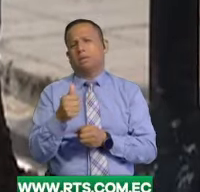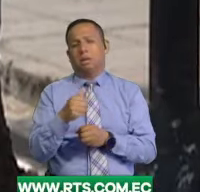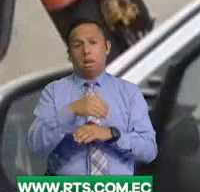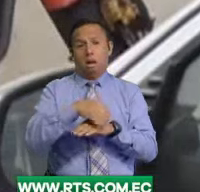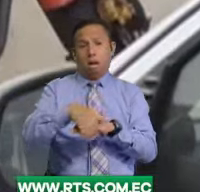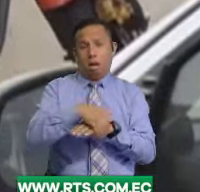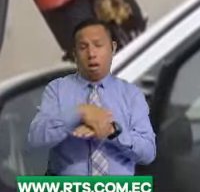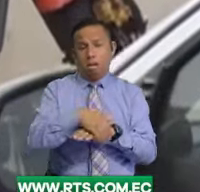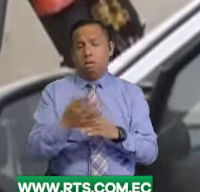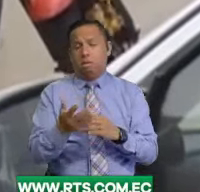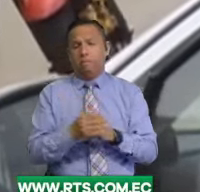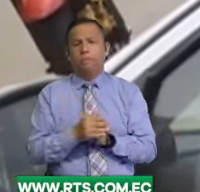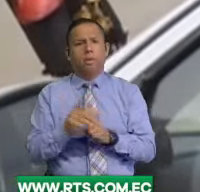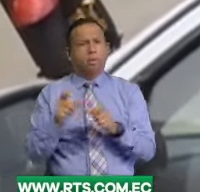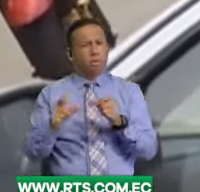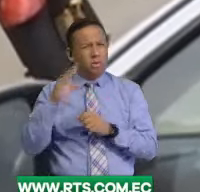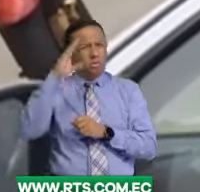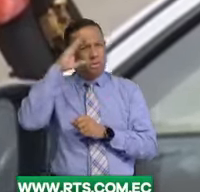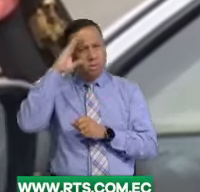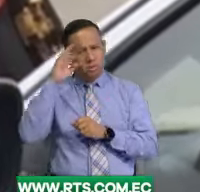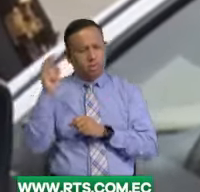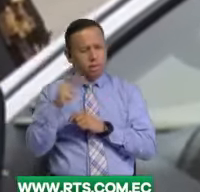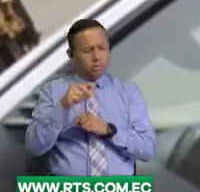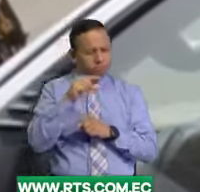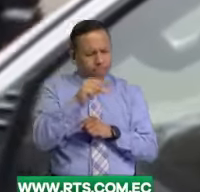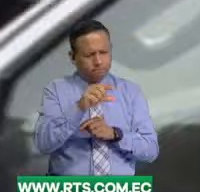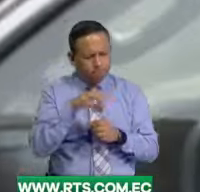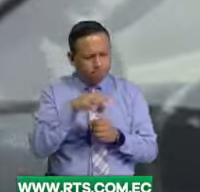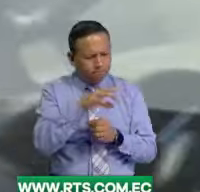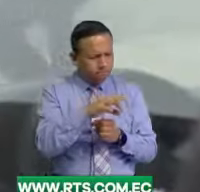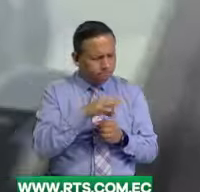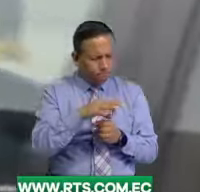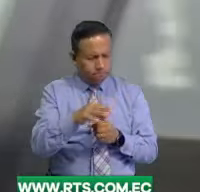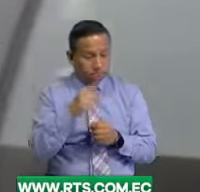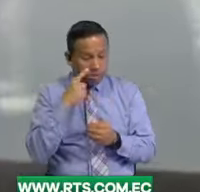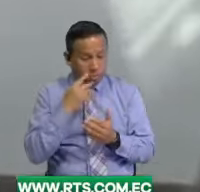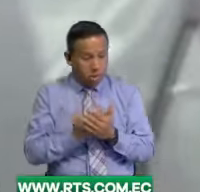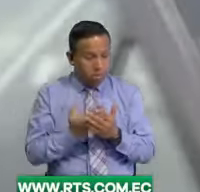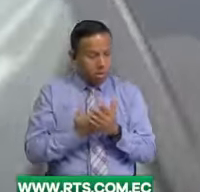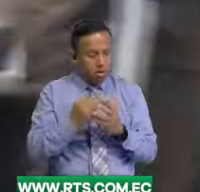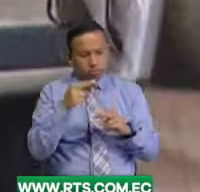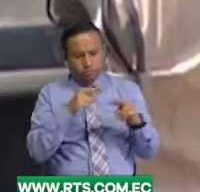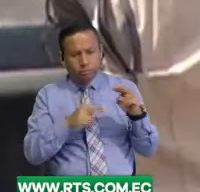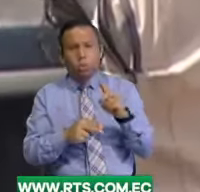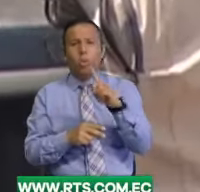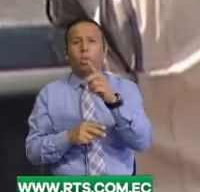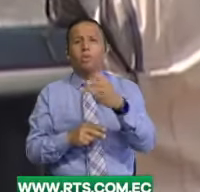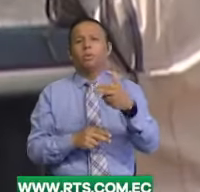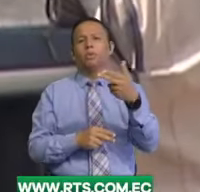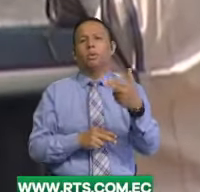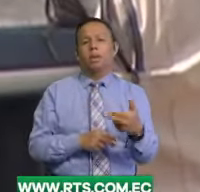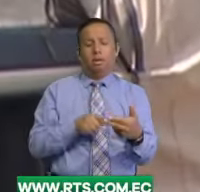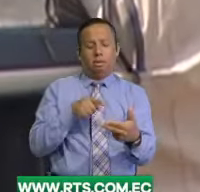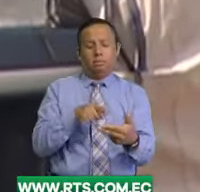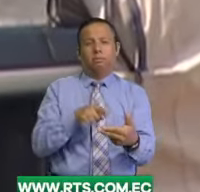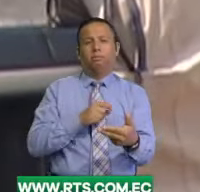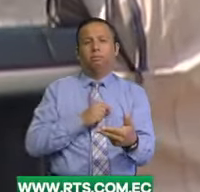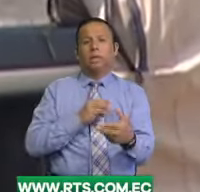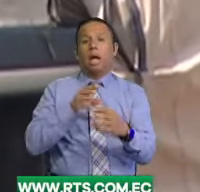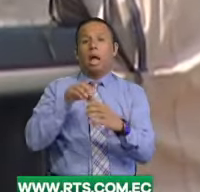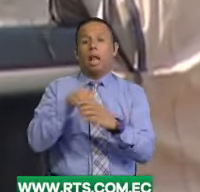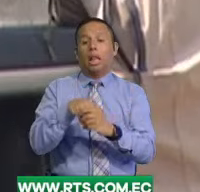calle. Agentes de criminalística fijaron y levantaron cada uno de los indicios. Entre esto estaba un revólver que encontraron en el interior de